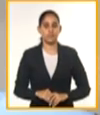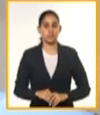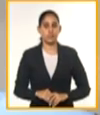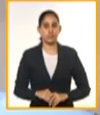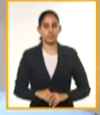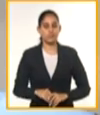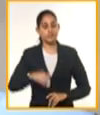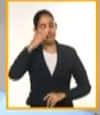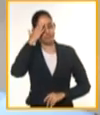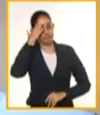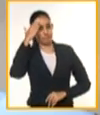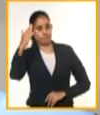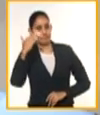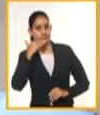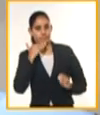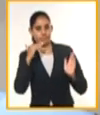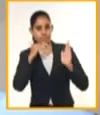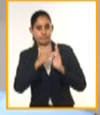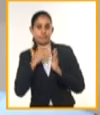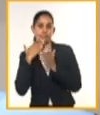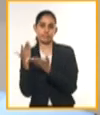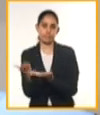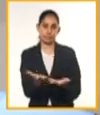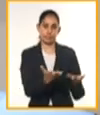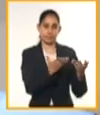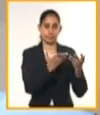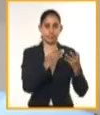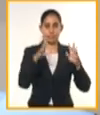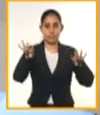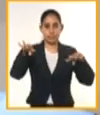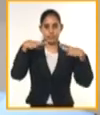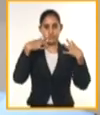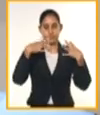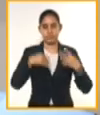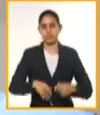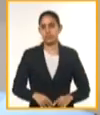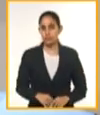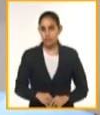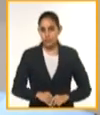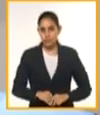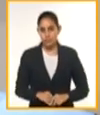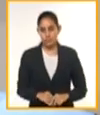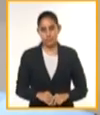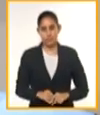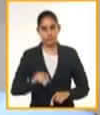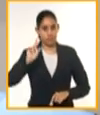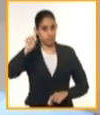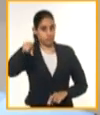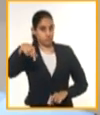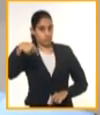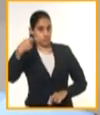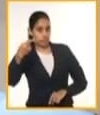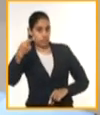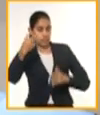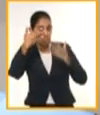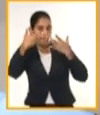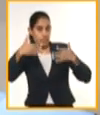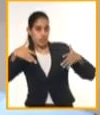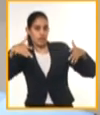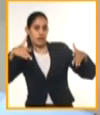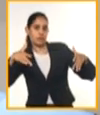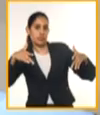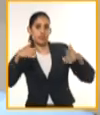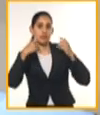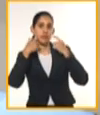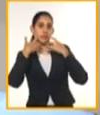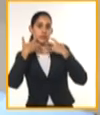Muchas gracias y bienvenidos a La Esquina. Mañana se va a dar un acto inusual en Estados Unidos.